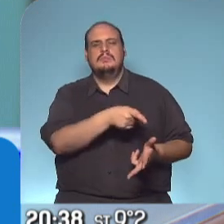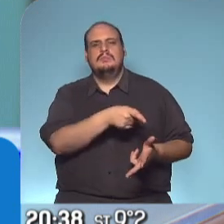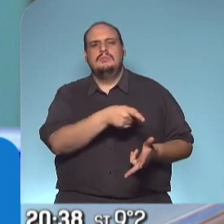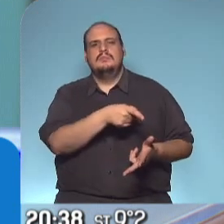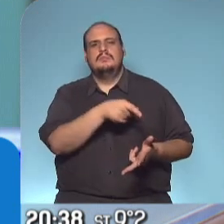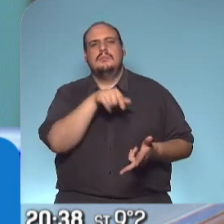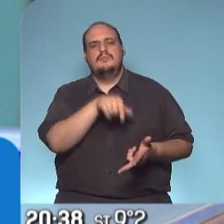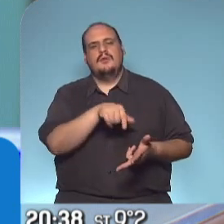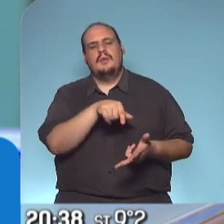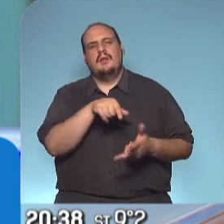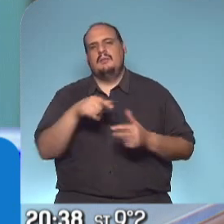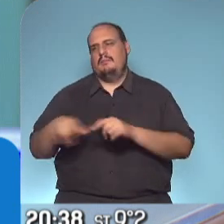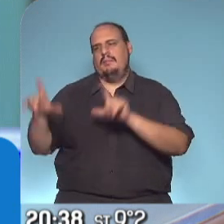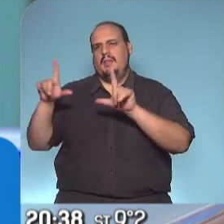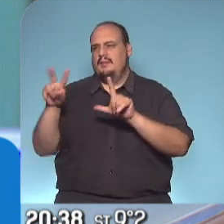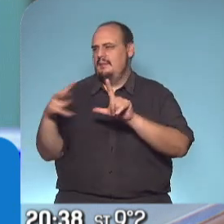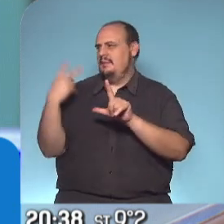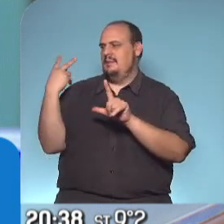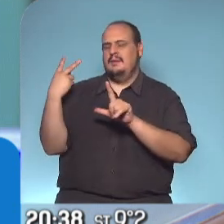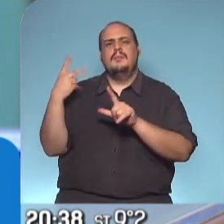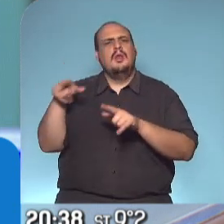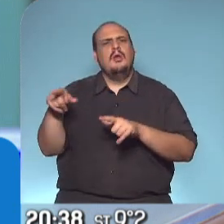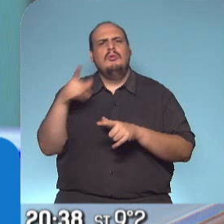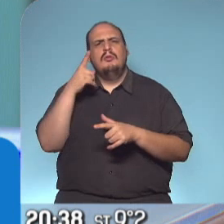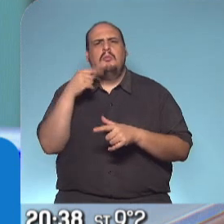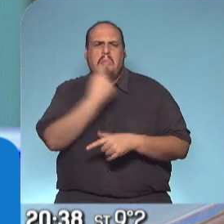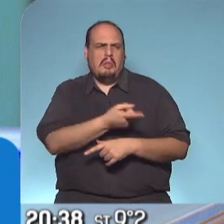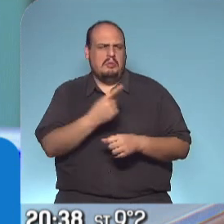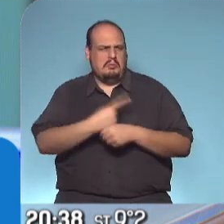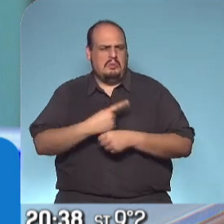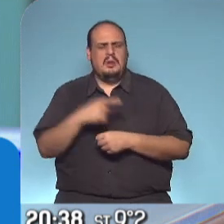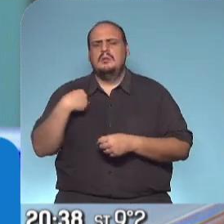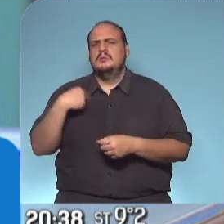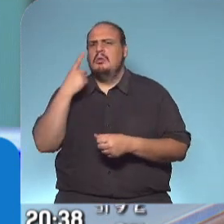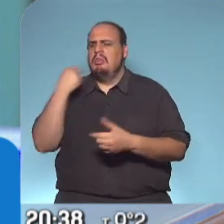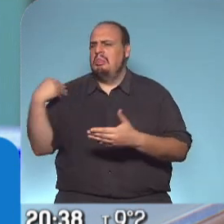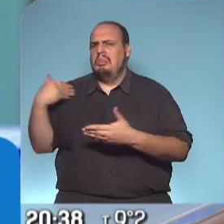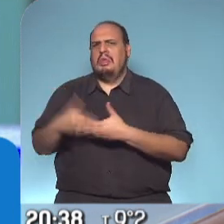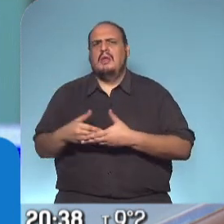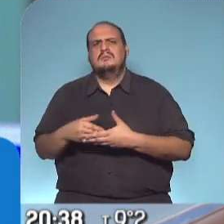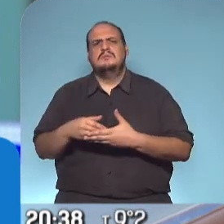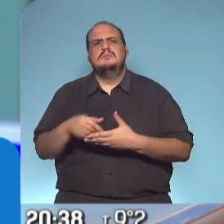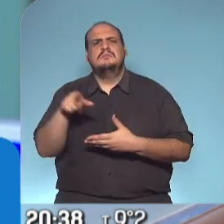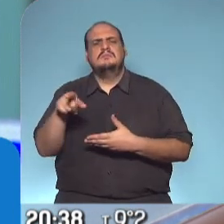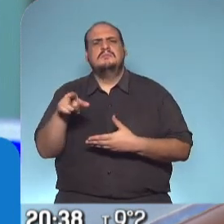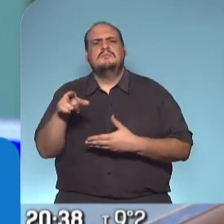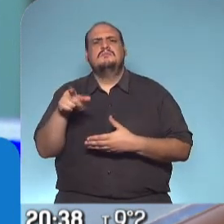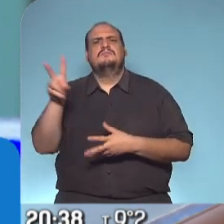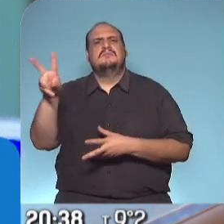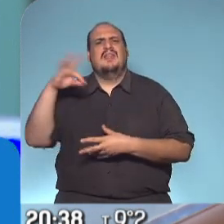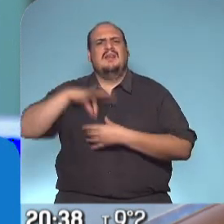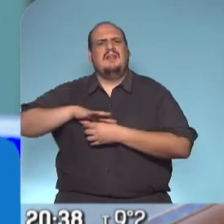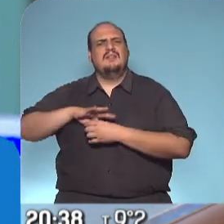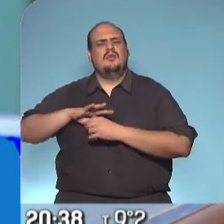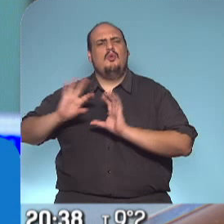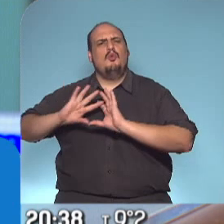girar y empezar a leer la pantalla. Pero en los últimos días se ha hablado bastante del ingreso universal, del posible ingreso